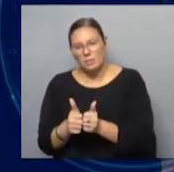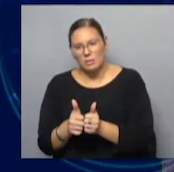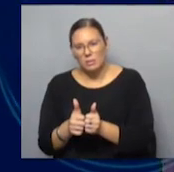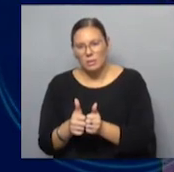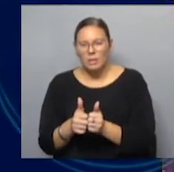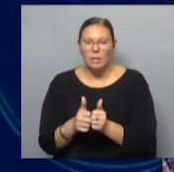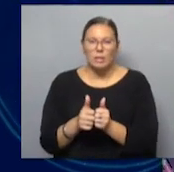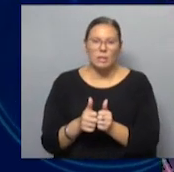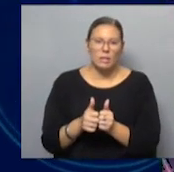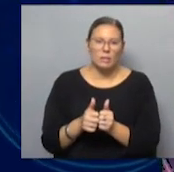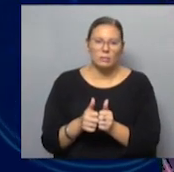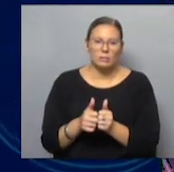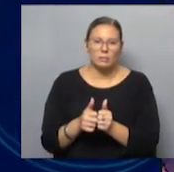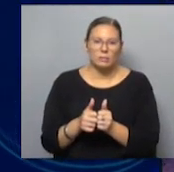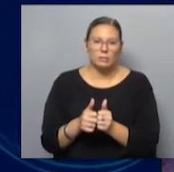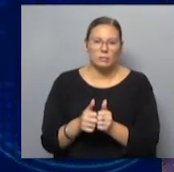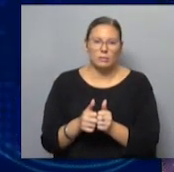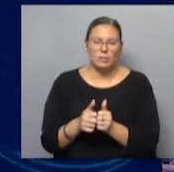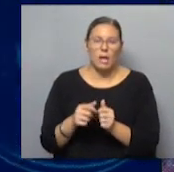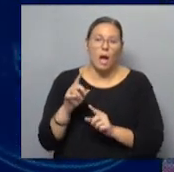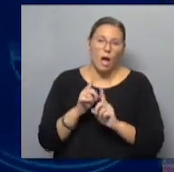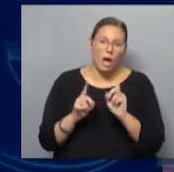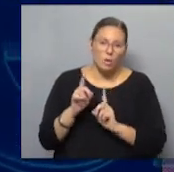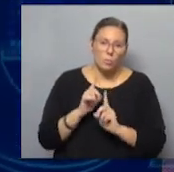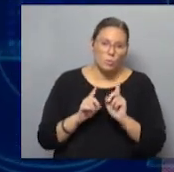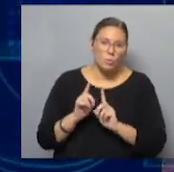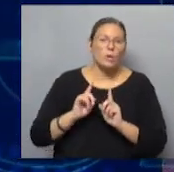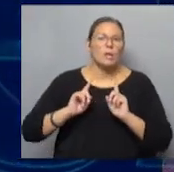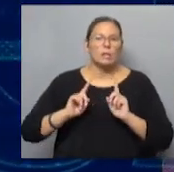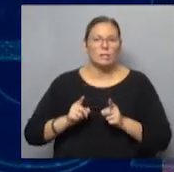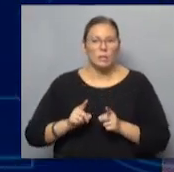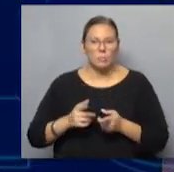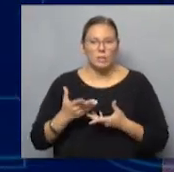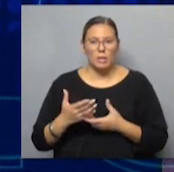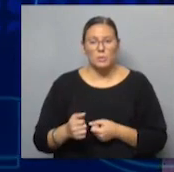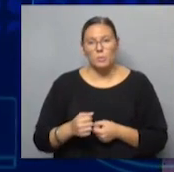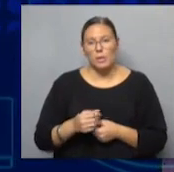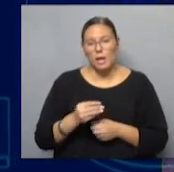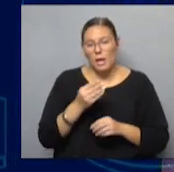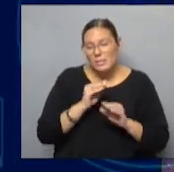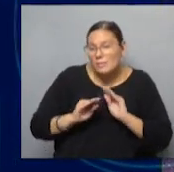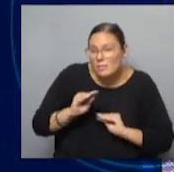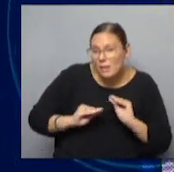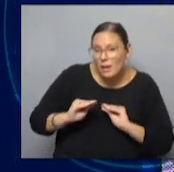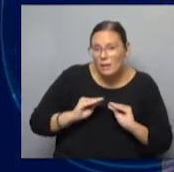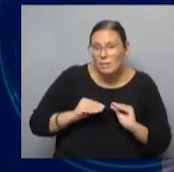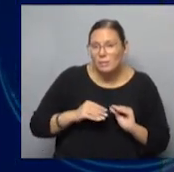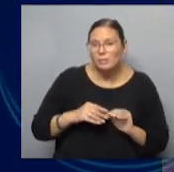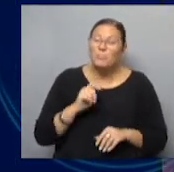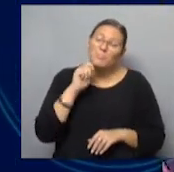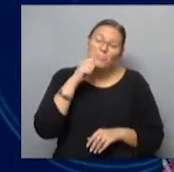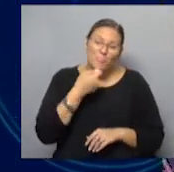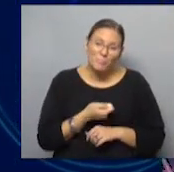y en el caso, en algunos casos también a ayudar a sanar, ¿por qué no? Qué